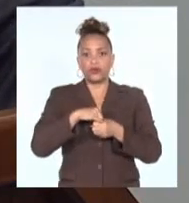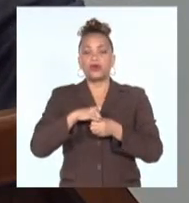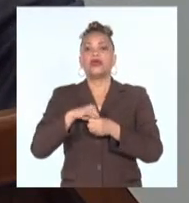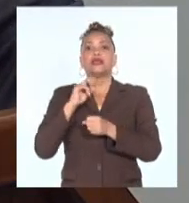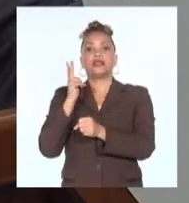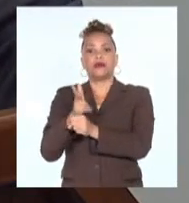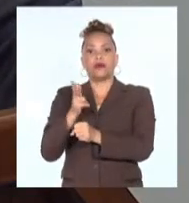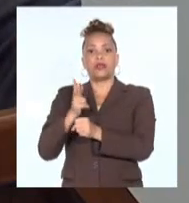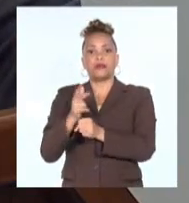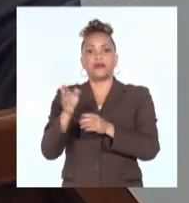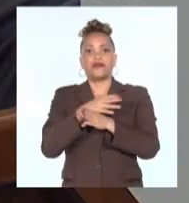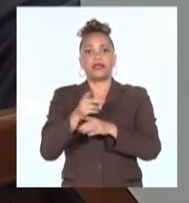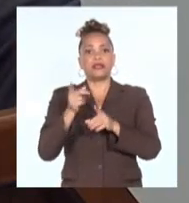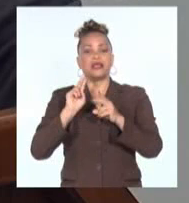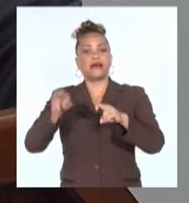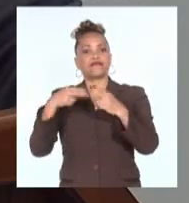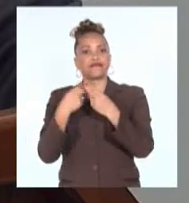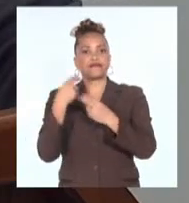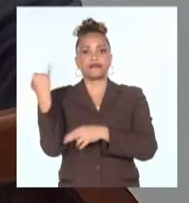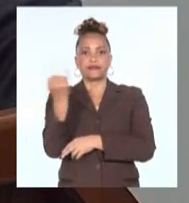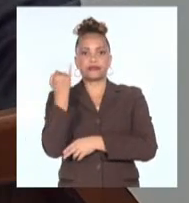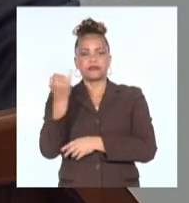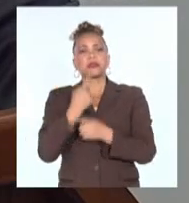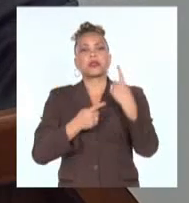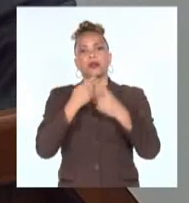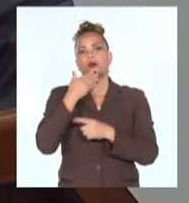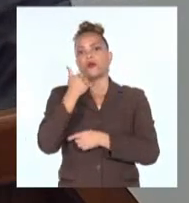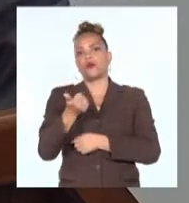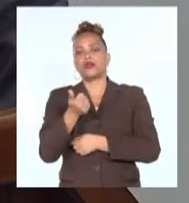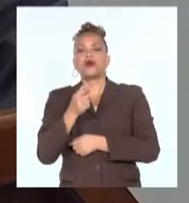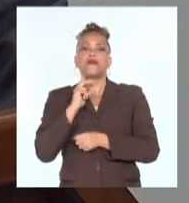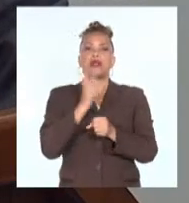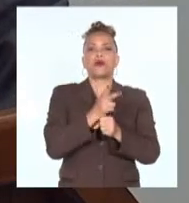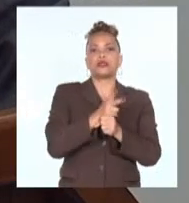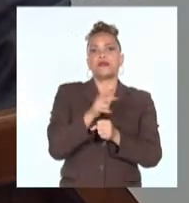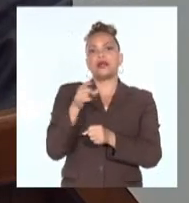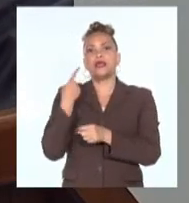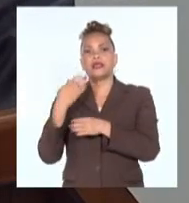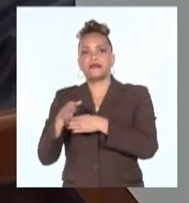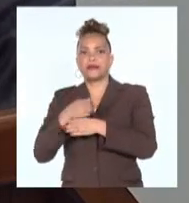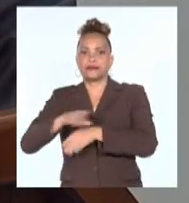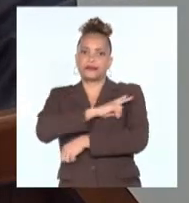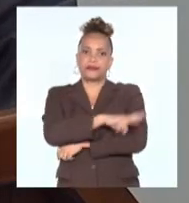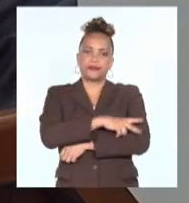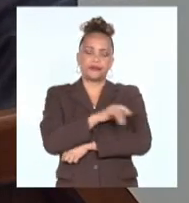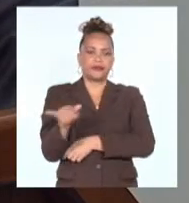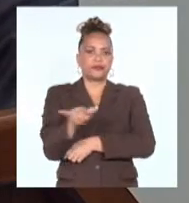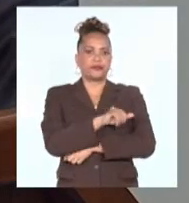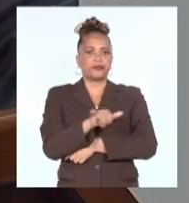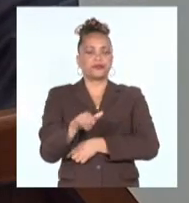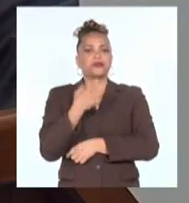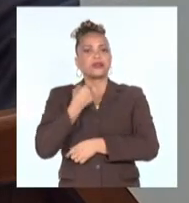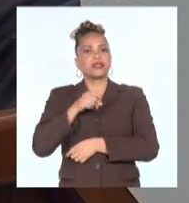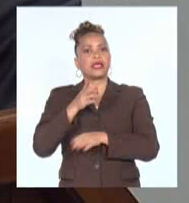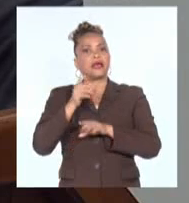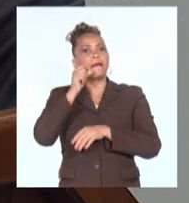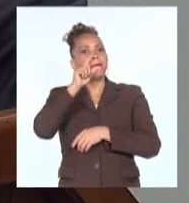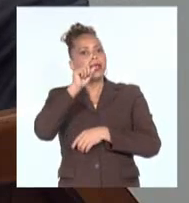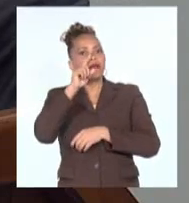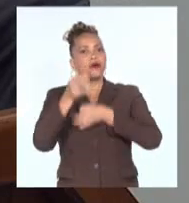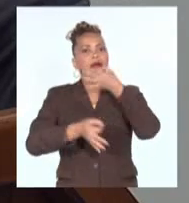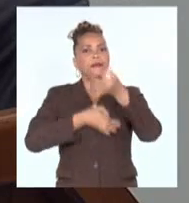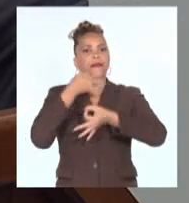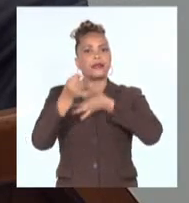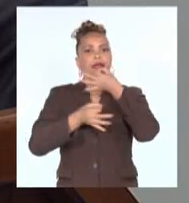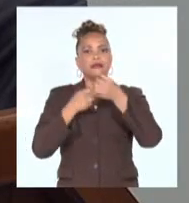foros internacionales puede ser de beneficio tanto para Guatemala como para otros estados. Finalizo haciendo énfasis en la